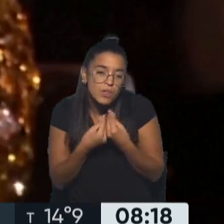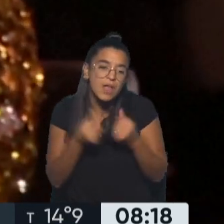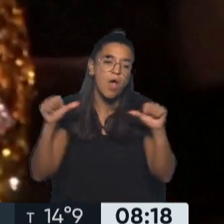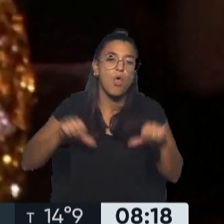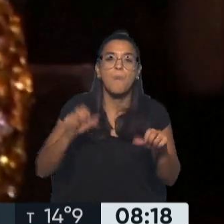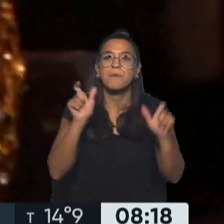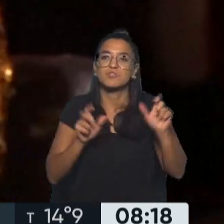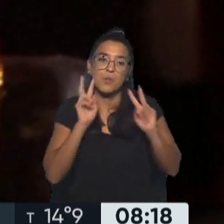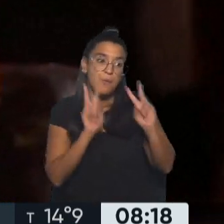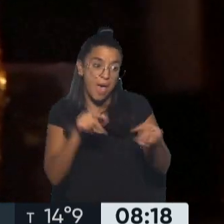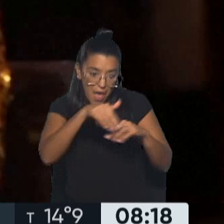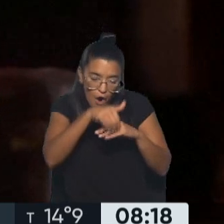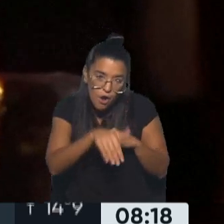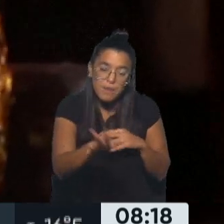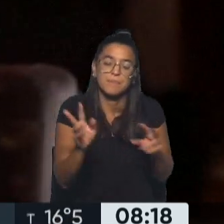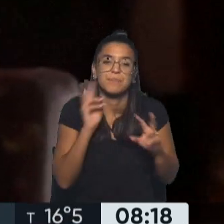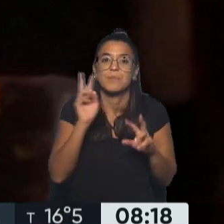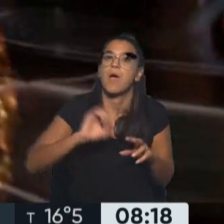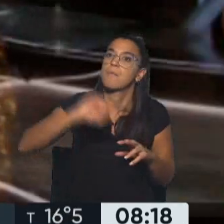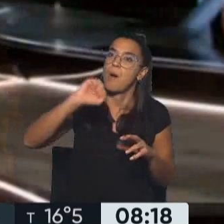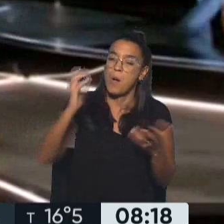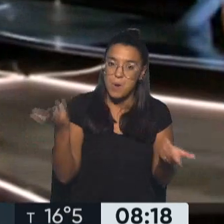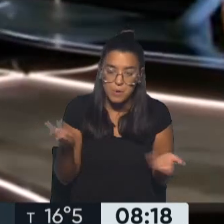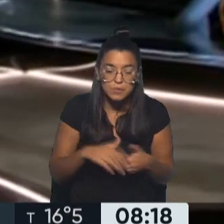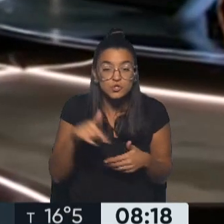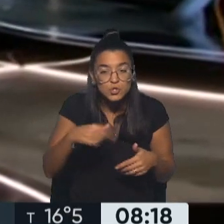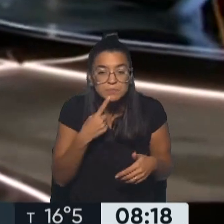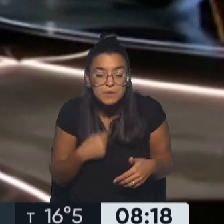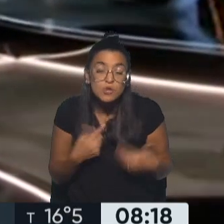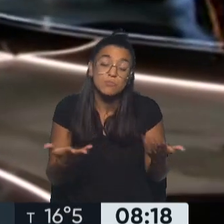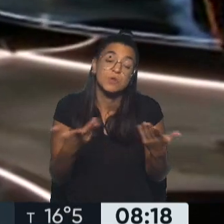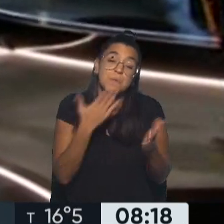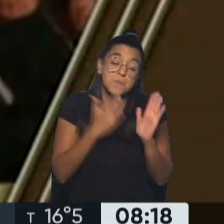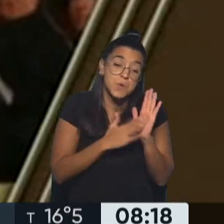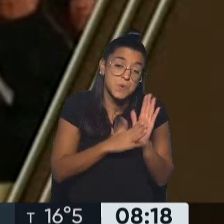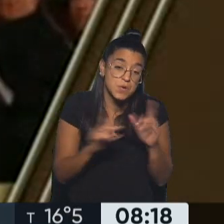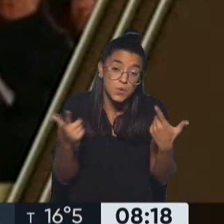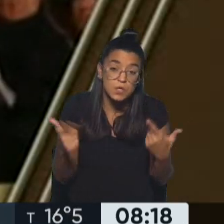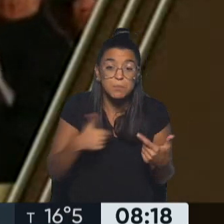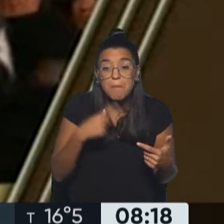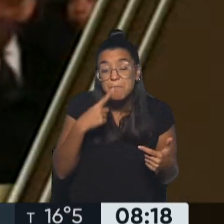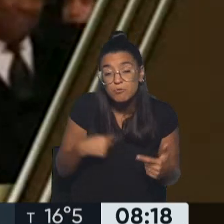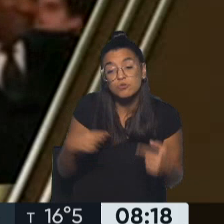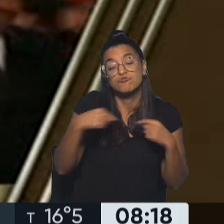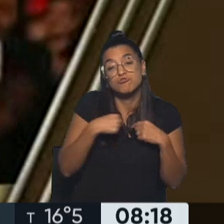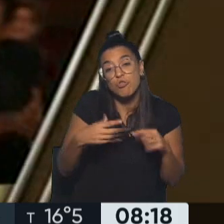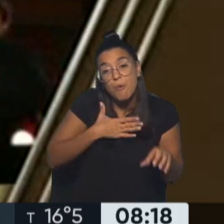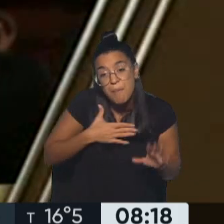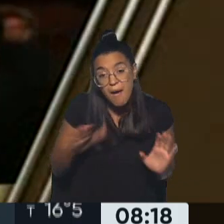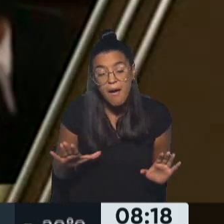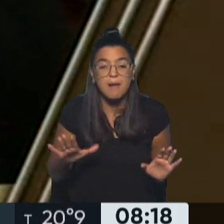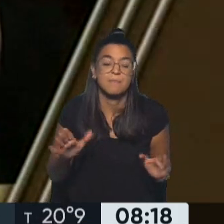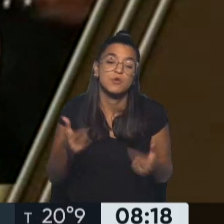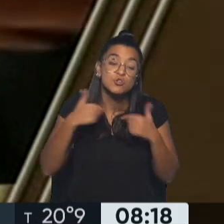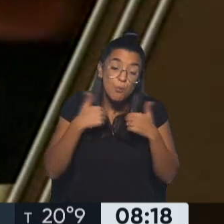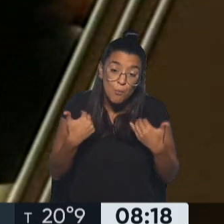de audiencia, a partir de ahora está ahí, boom, boom, arriba. Entiendo como pregunta, no tengo las pruebas, vos me preguntás a mí, yo te digo que para mí... Especulando. Lo que